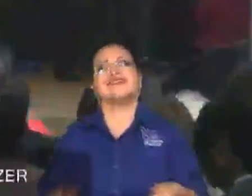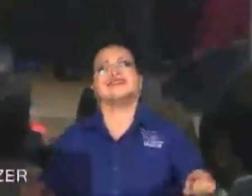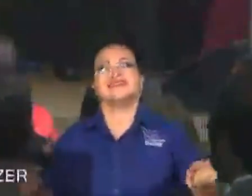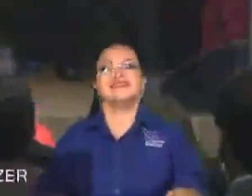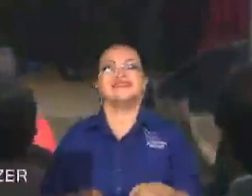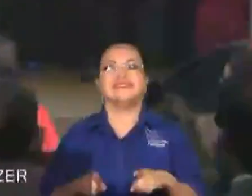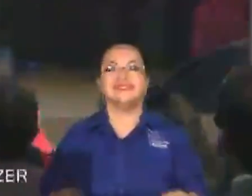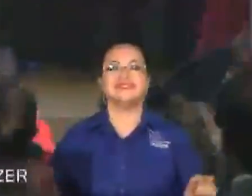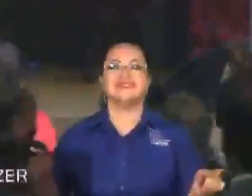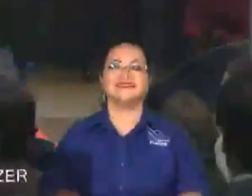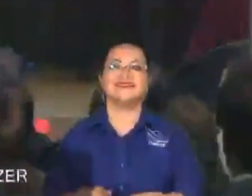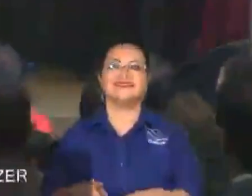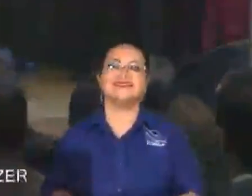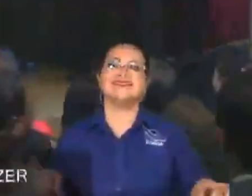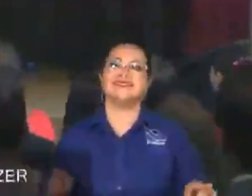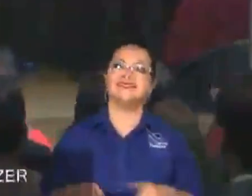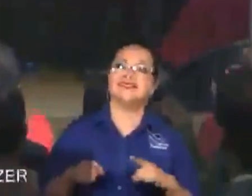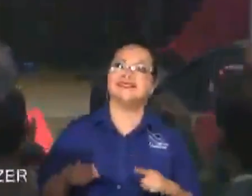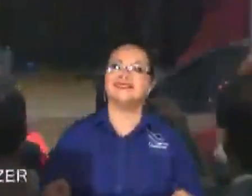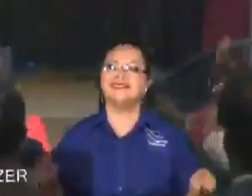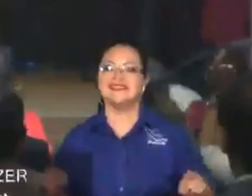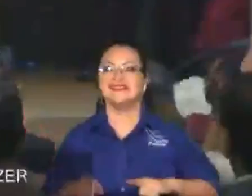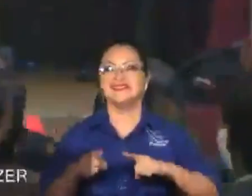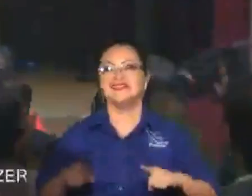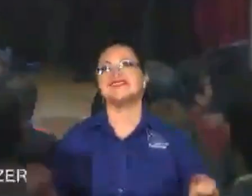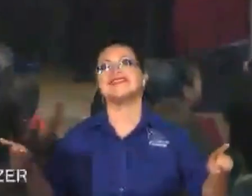Cristo reina.